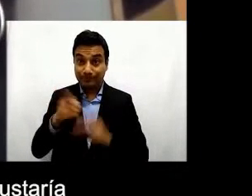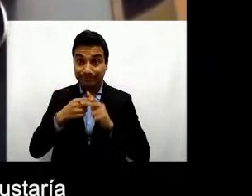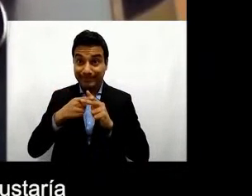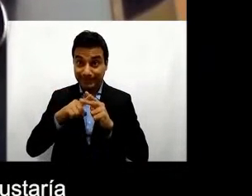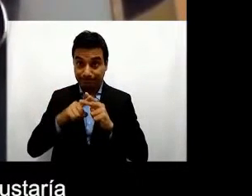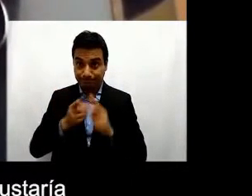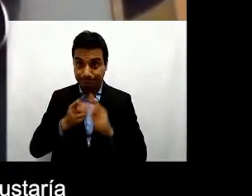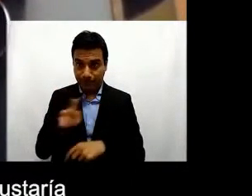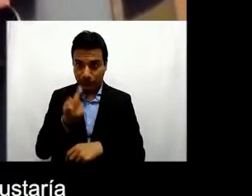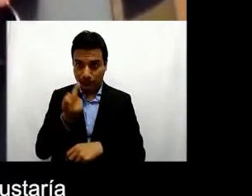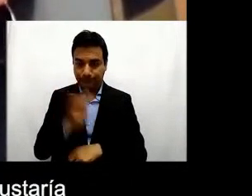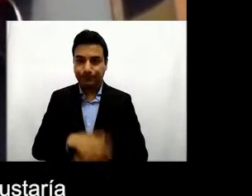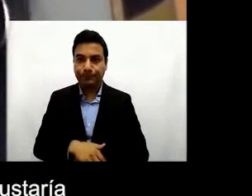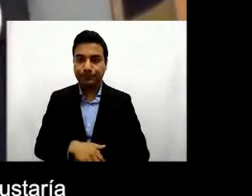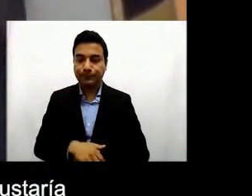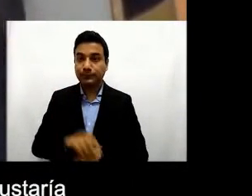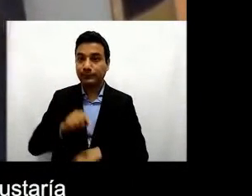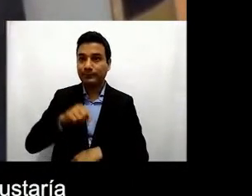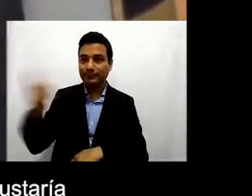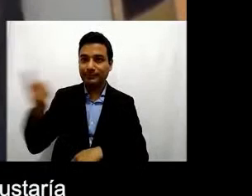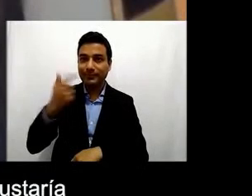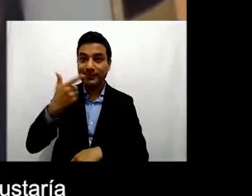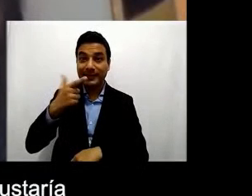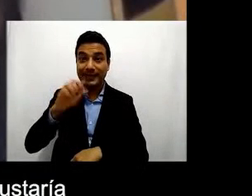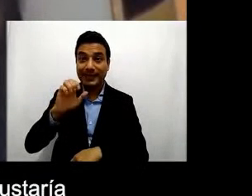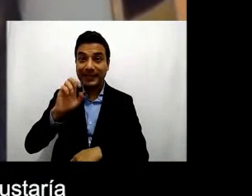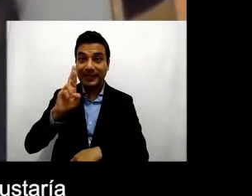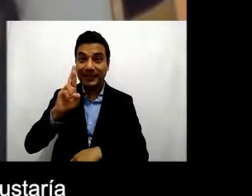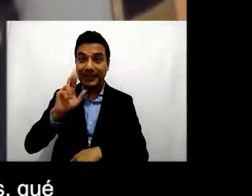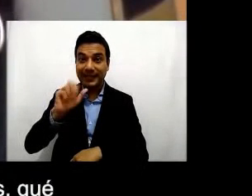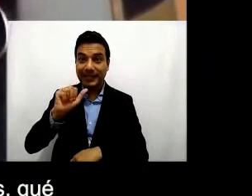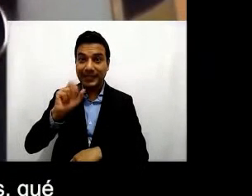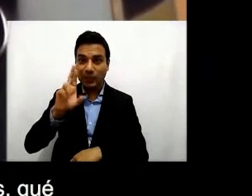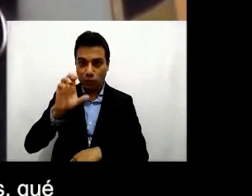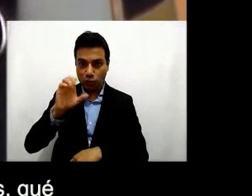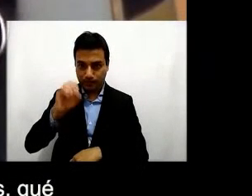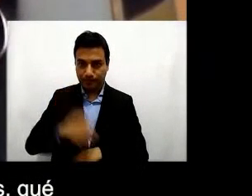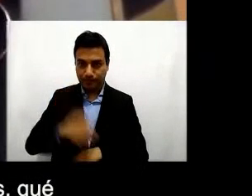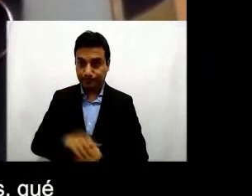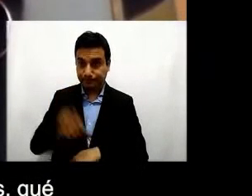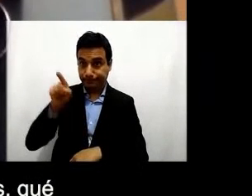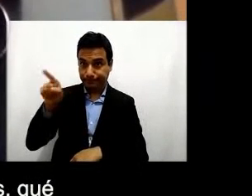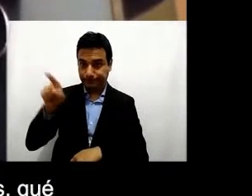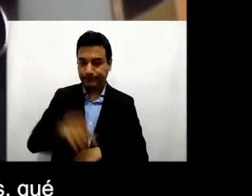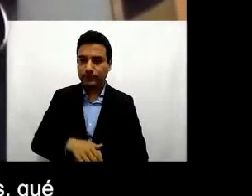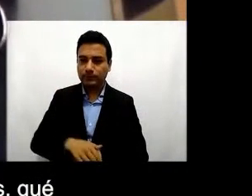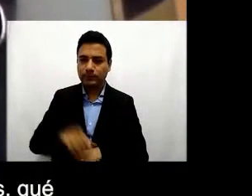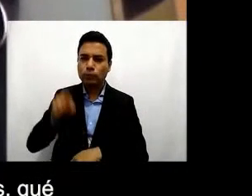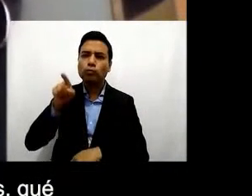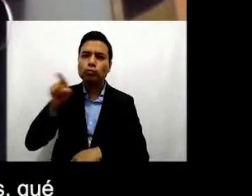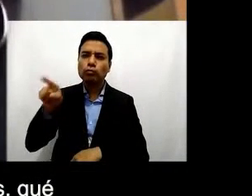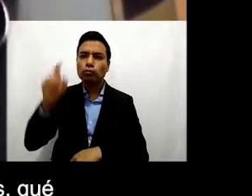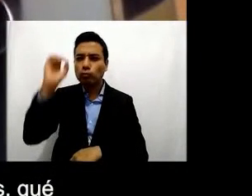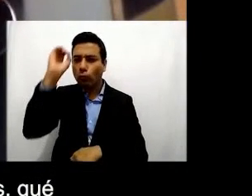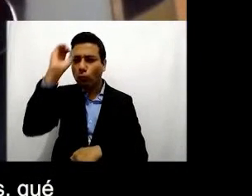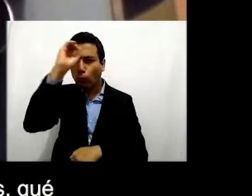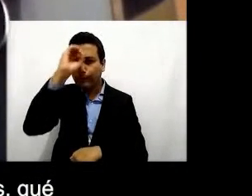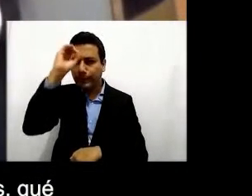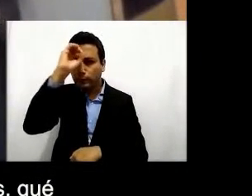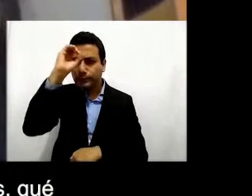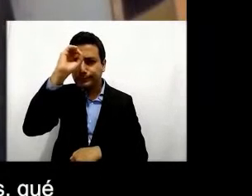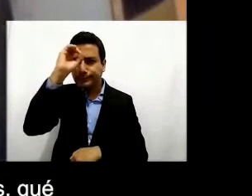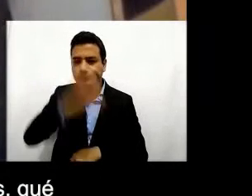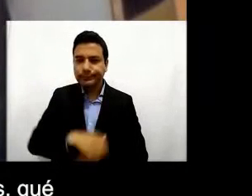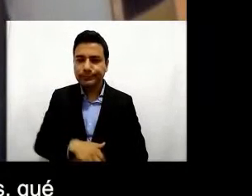Me gustaría pasársela a Gerardo, si está bien, que tiene que ver con, Gerardo, ¿tú qué piensas? ¿Qué repercusiones ha tenido